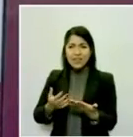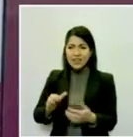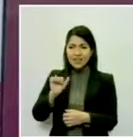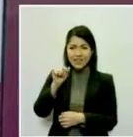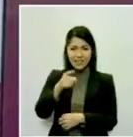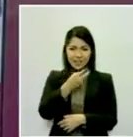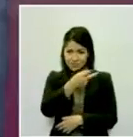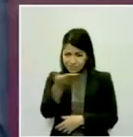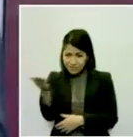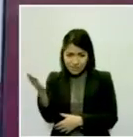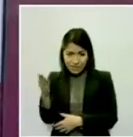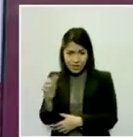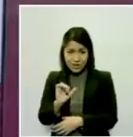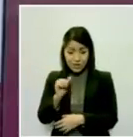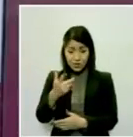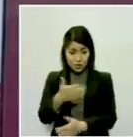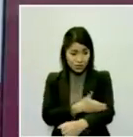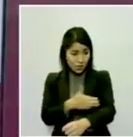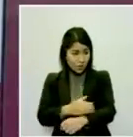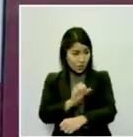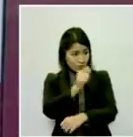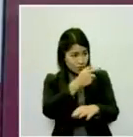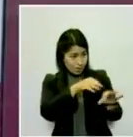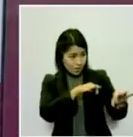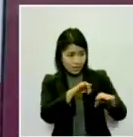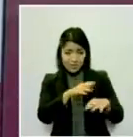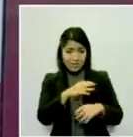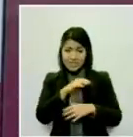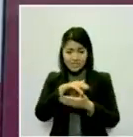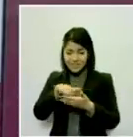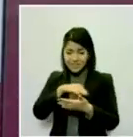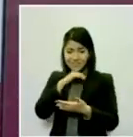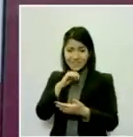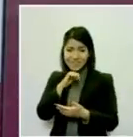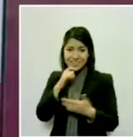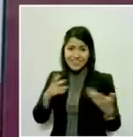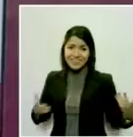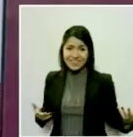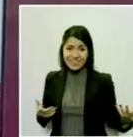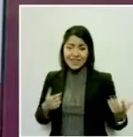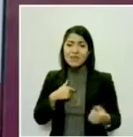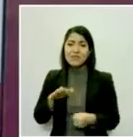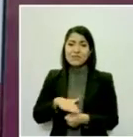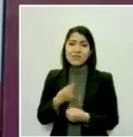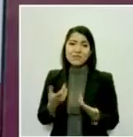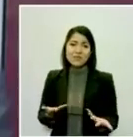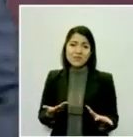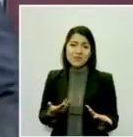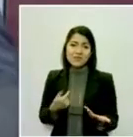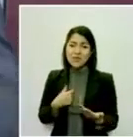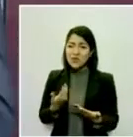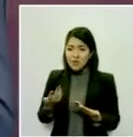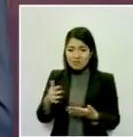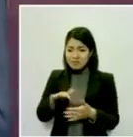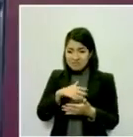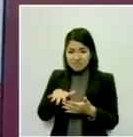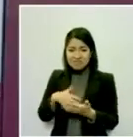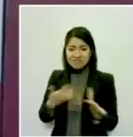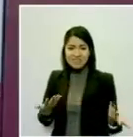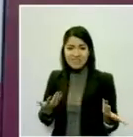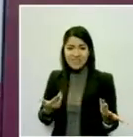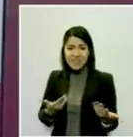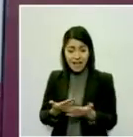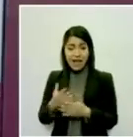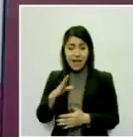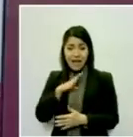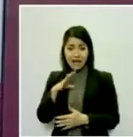prensa? Si luego le digo a Carlos Márquez así, Carlos Márquez tampoco lee la prensa. Entonces, salió un